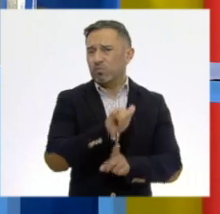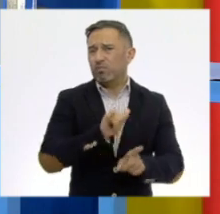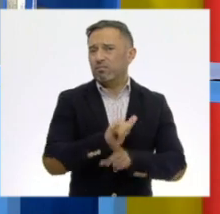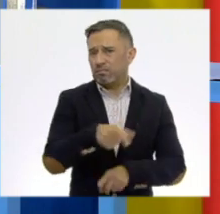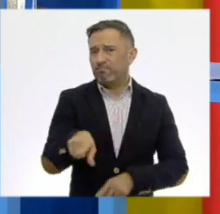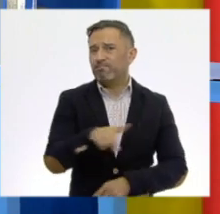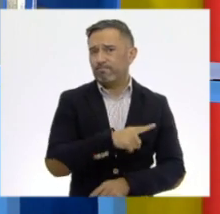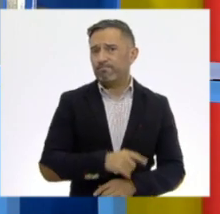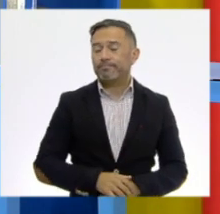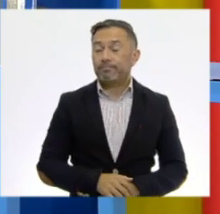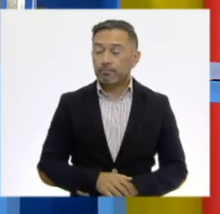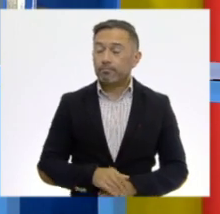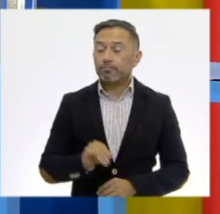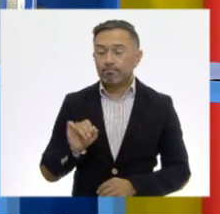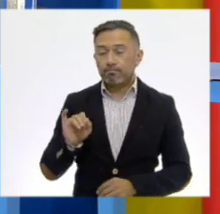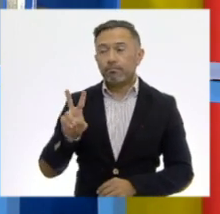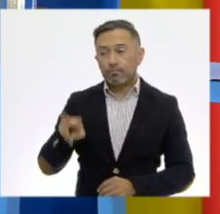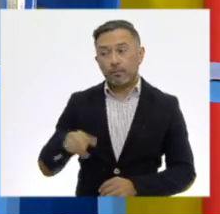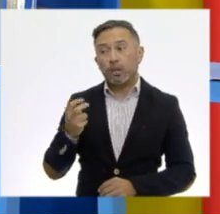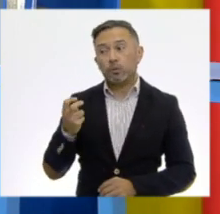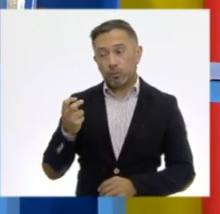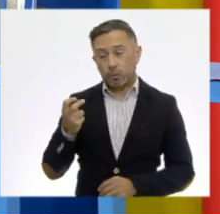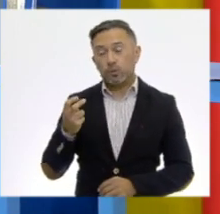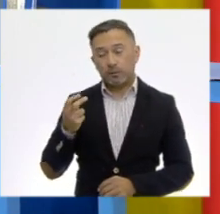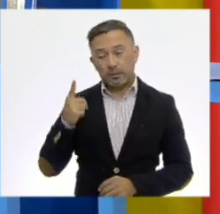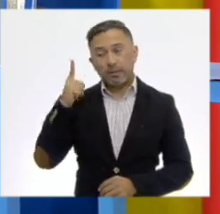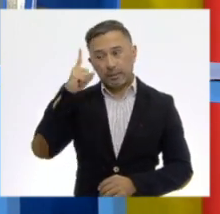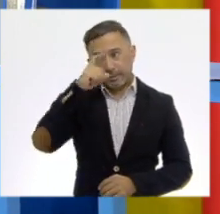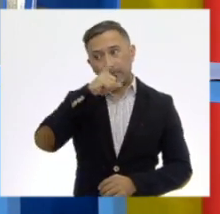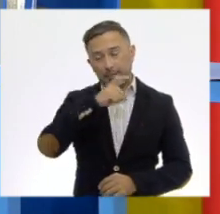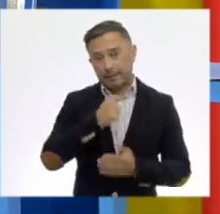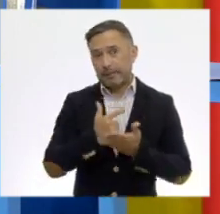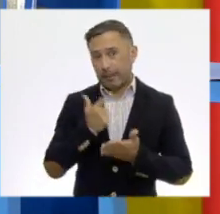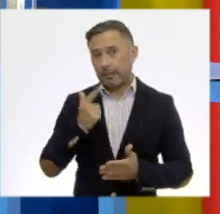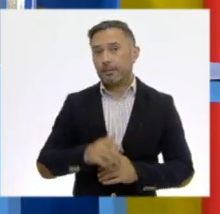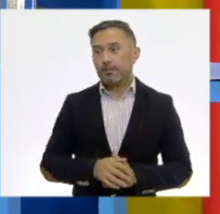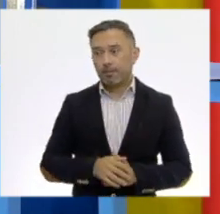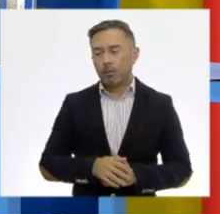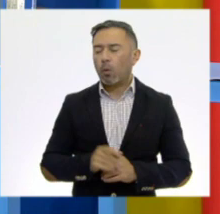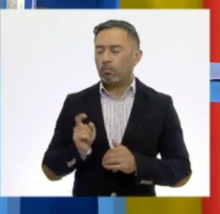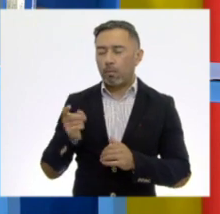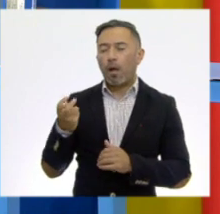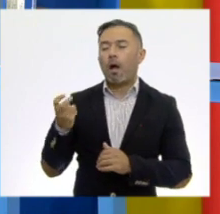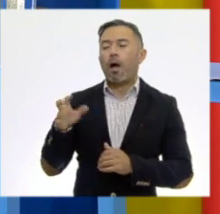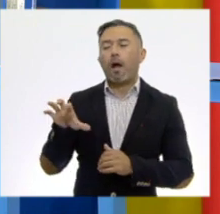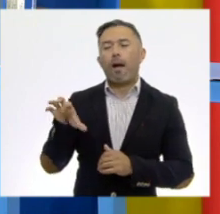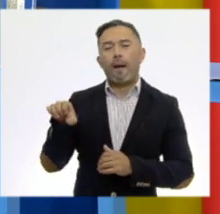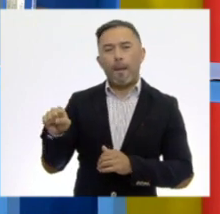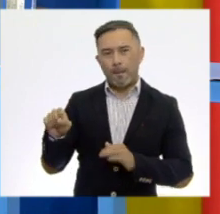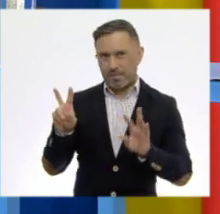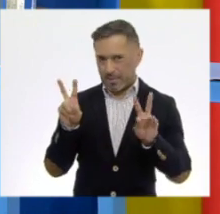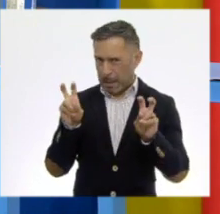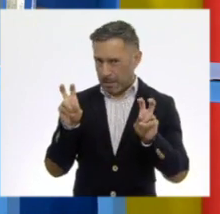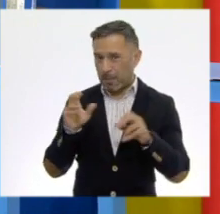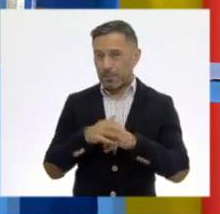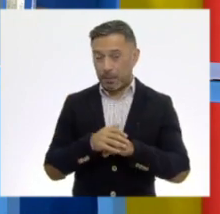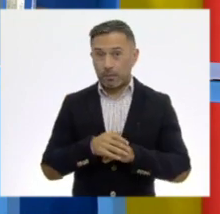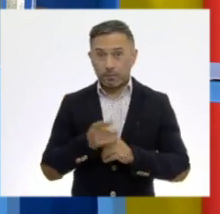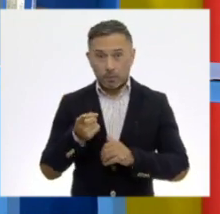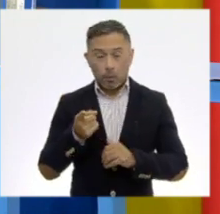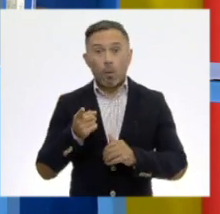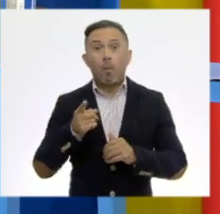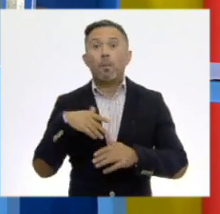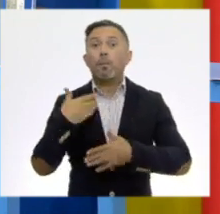que es muy grave. Yo quiero agradecerte, maestra Ruth, por tocar este tema, por hablar de él, porque efectivamente no está bien que el día